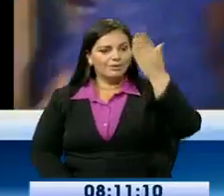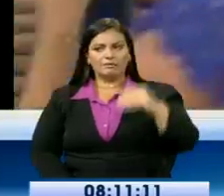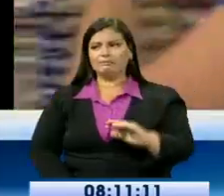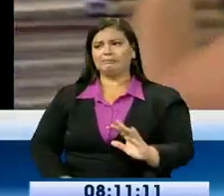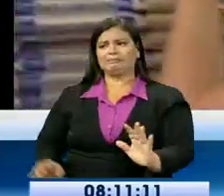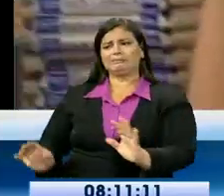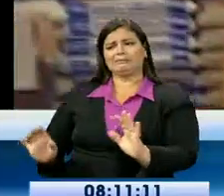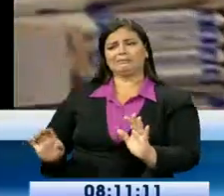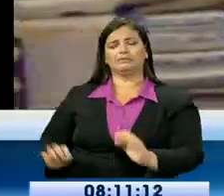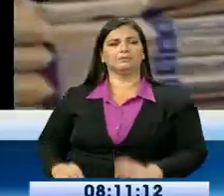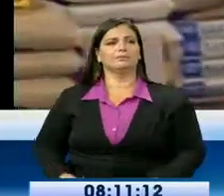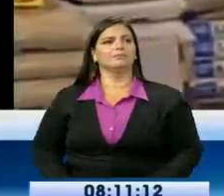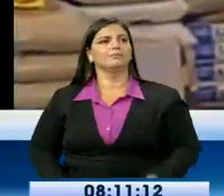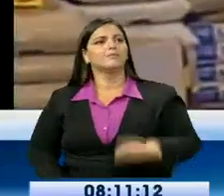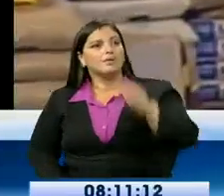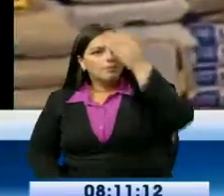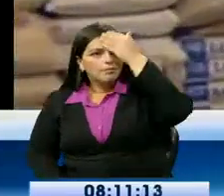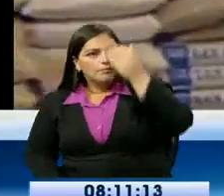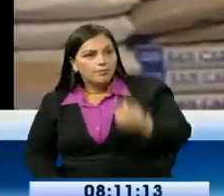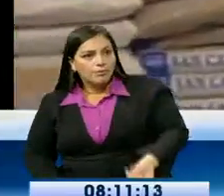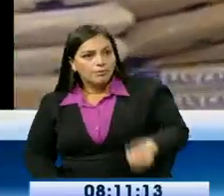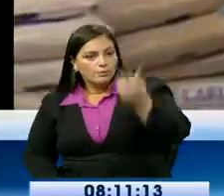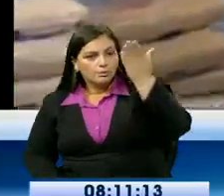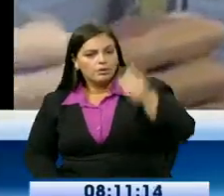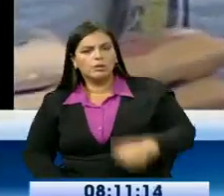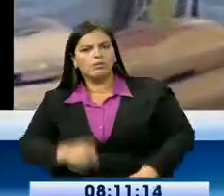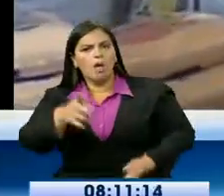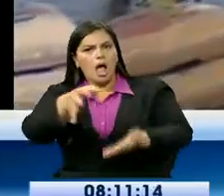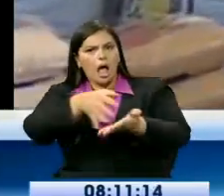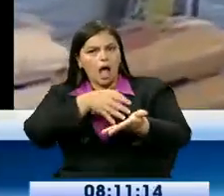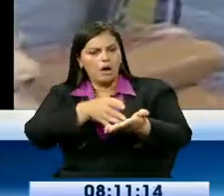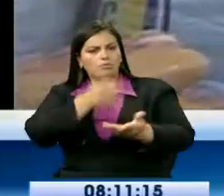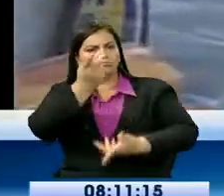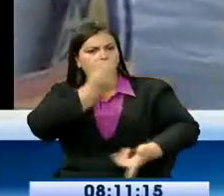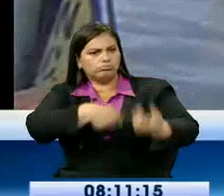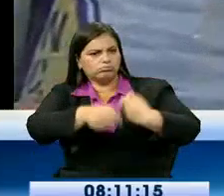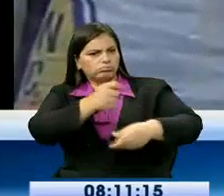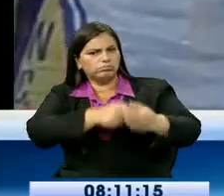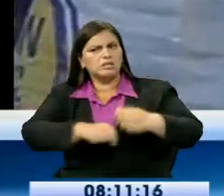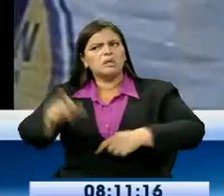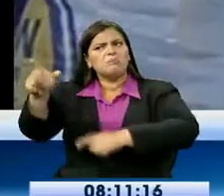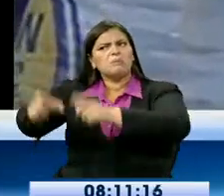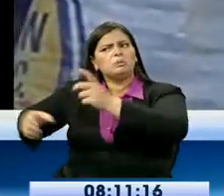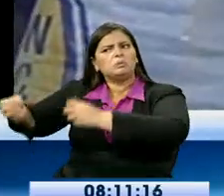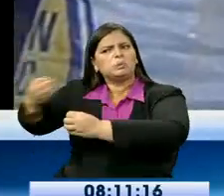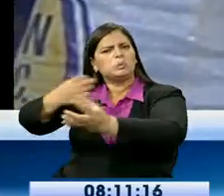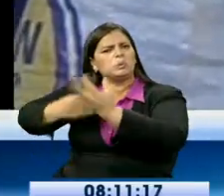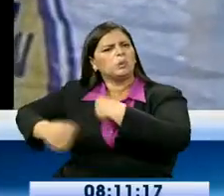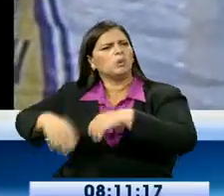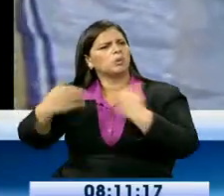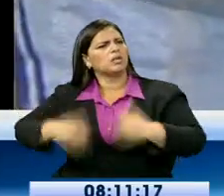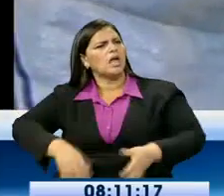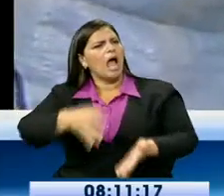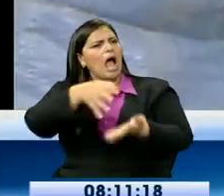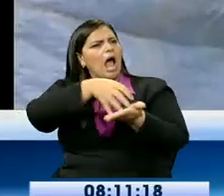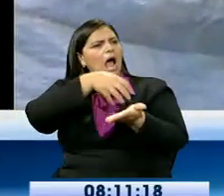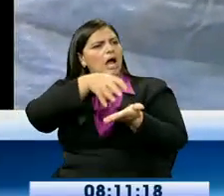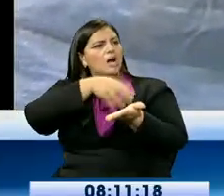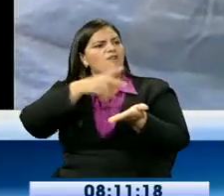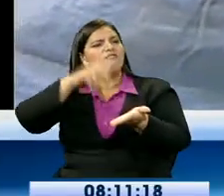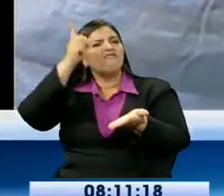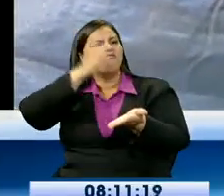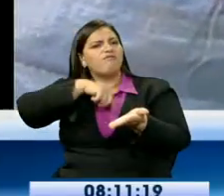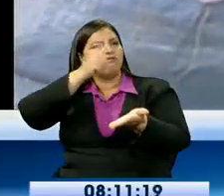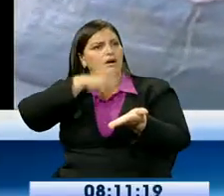muy buenos días. Usted vende arroz. Este fin de semana la gente tal vez estaba preocupada o le decía, cuidado, me vende arroz